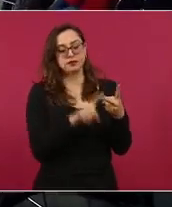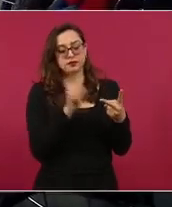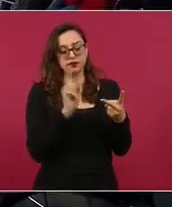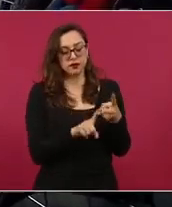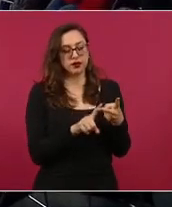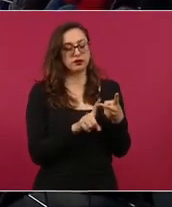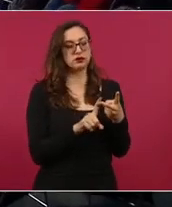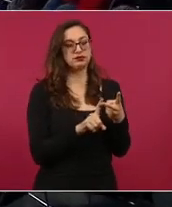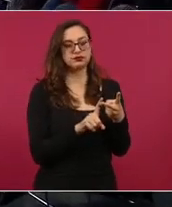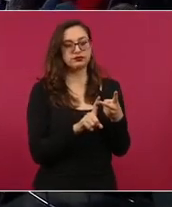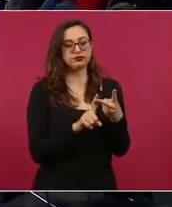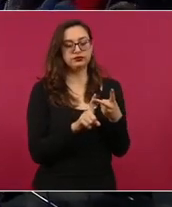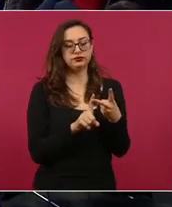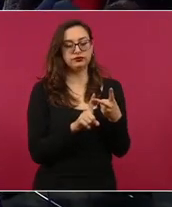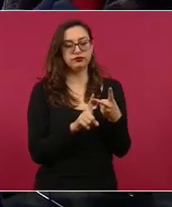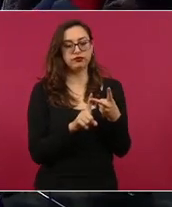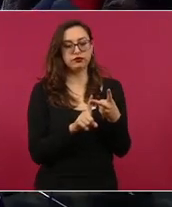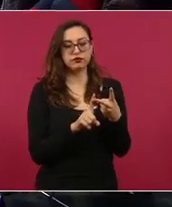redujera